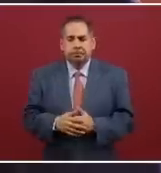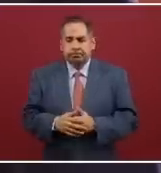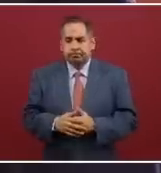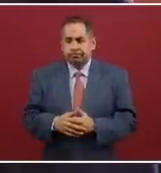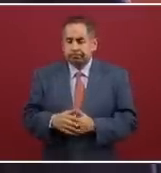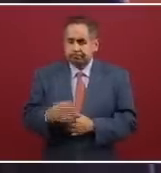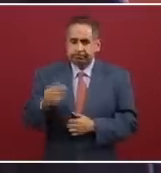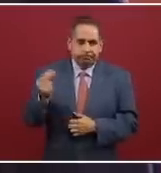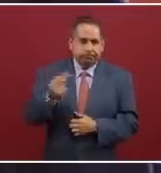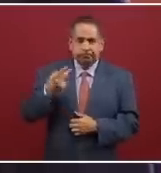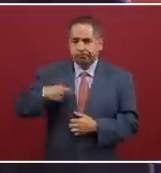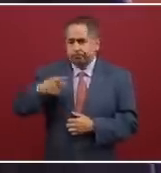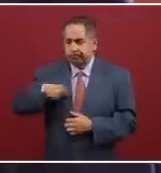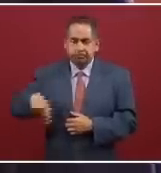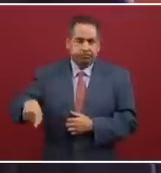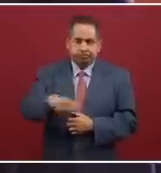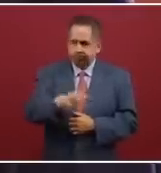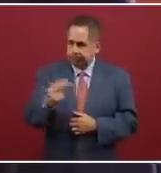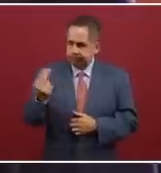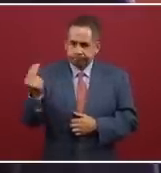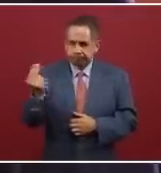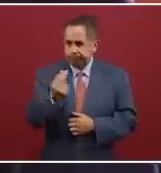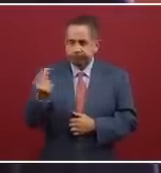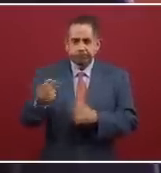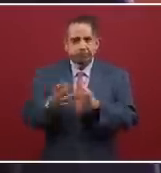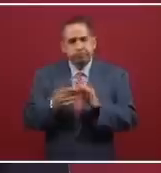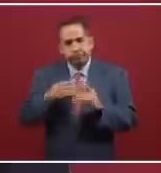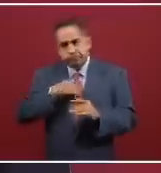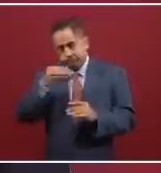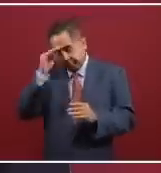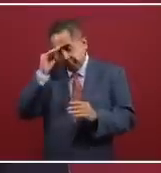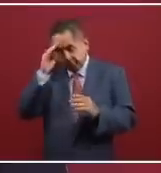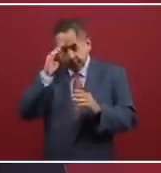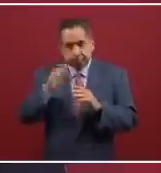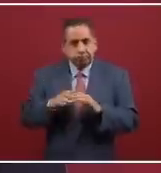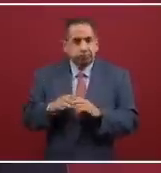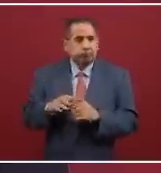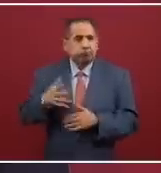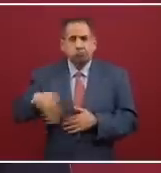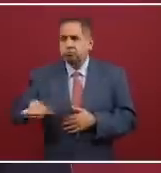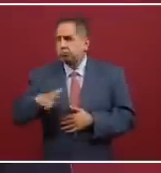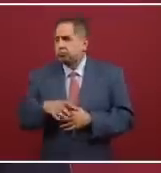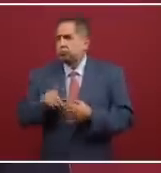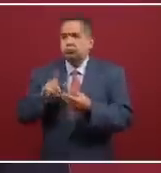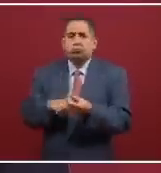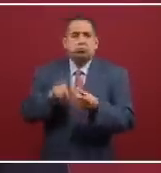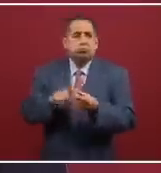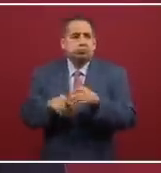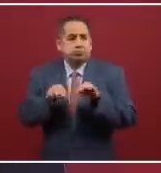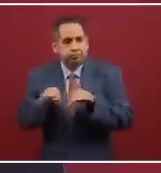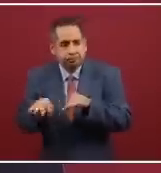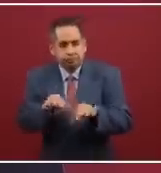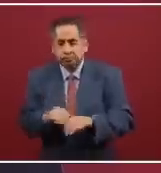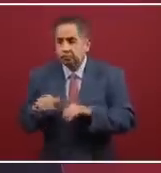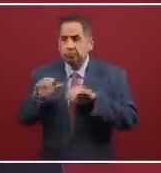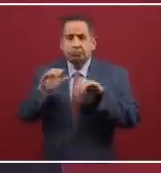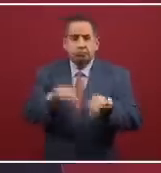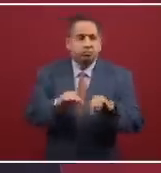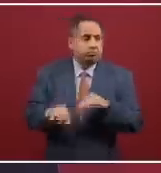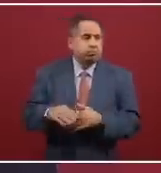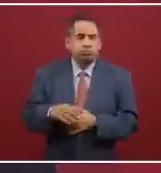necesidad de la gente de buscar trabajo de buscar mejores condiciones